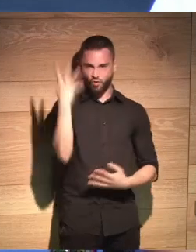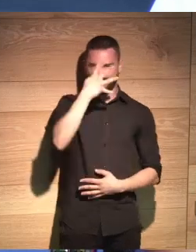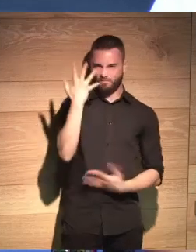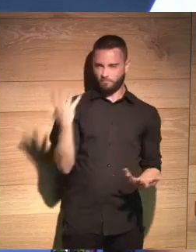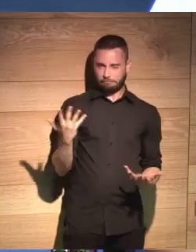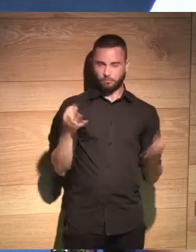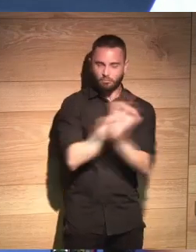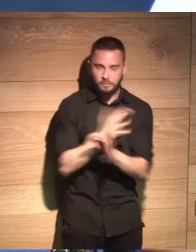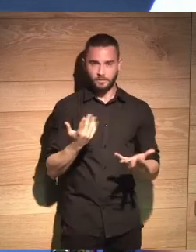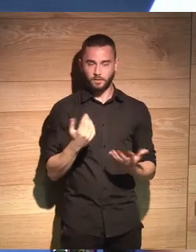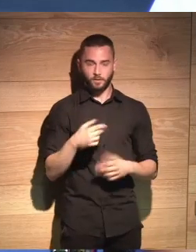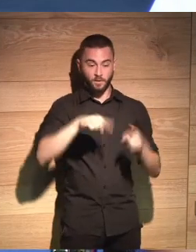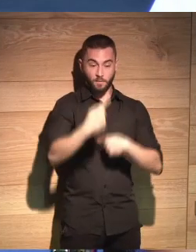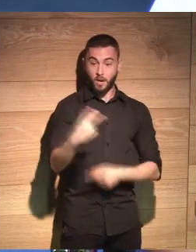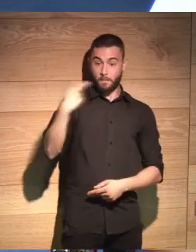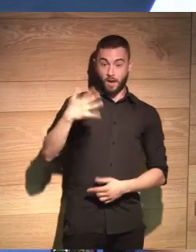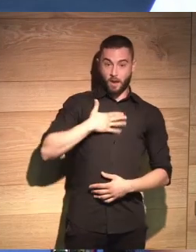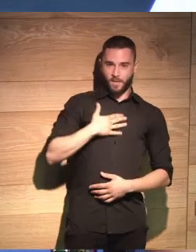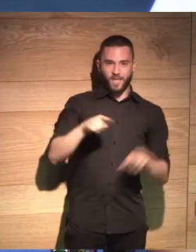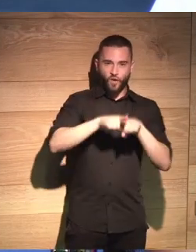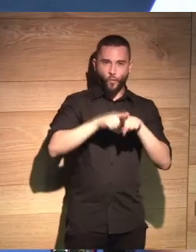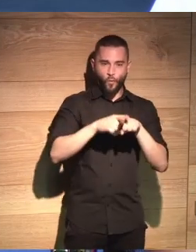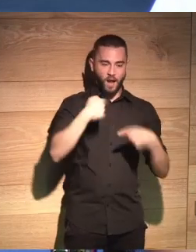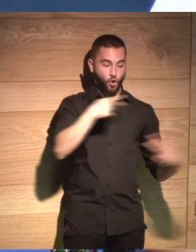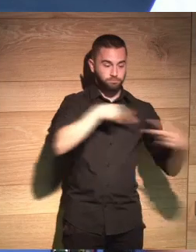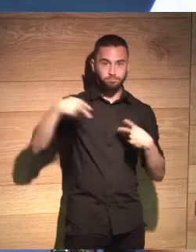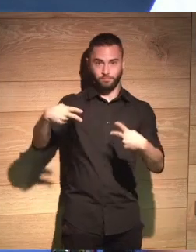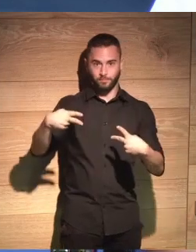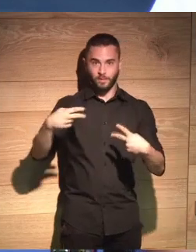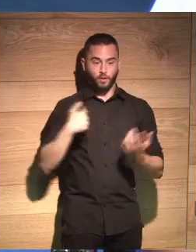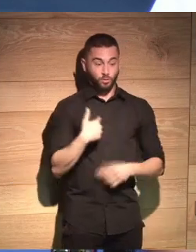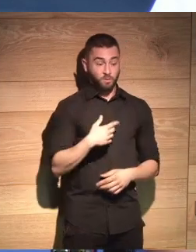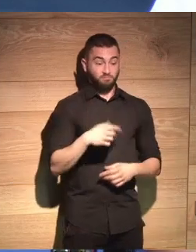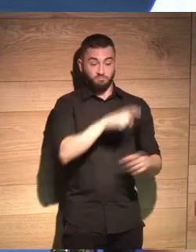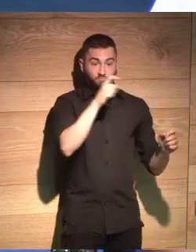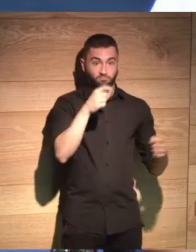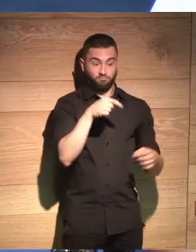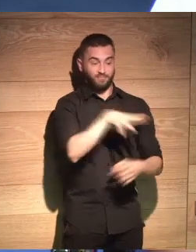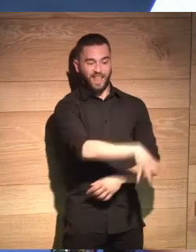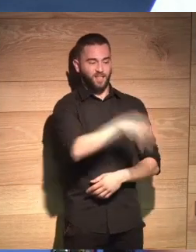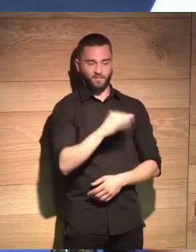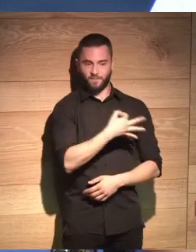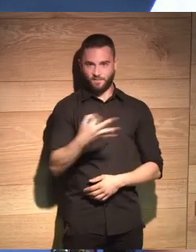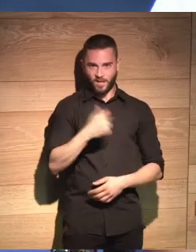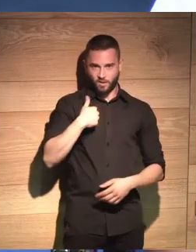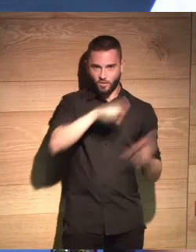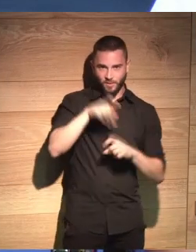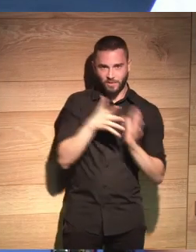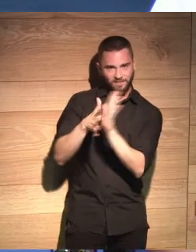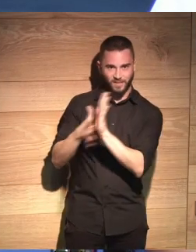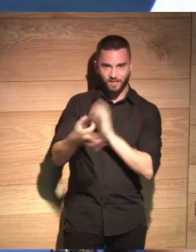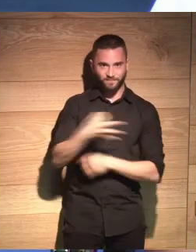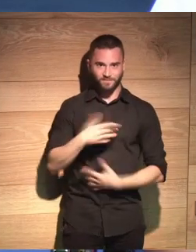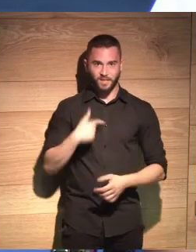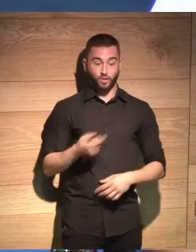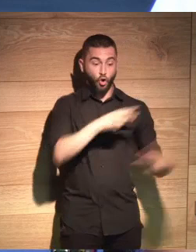miraron a mí, como esperando una traducción. Yo entendía tu pregunta perfectamente, así que se la expliqué. Yo era siempre el traductor entre tú y